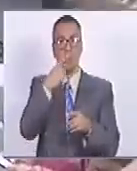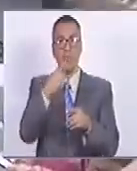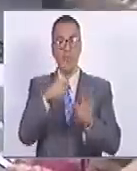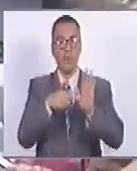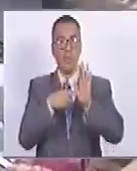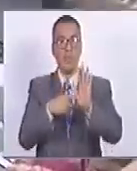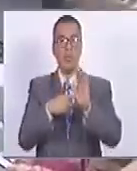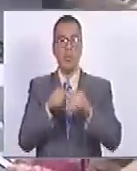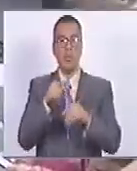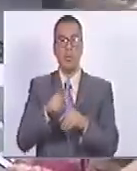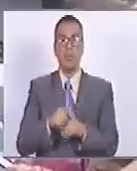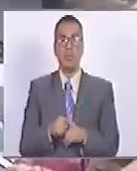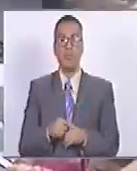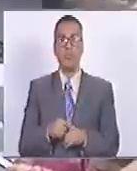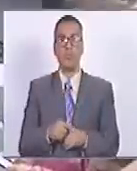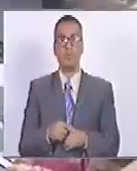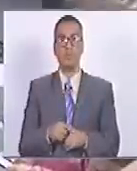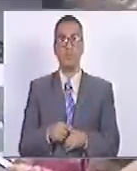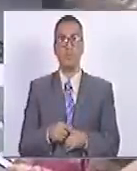apreciar,